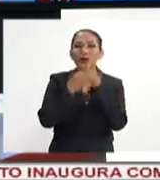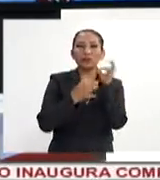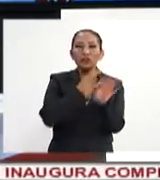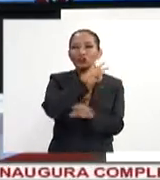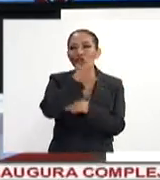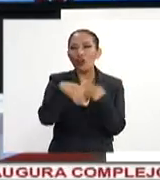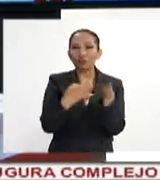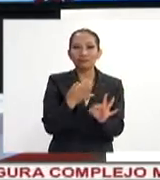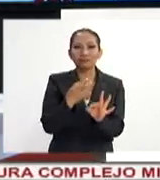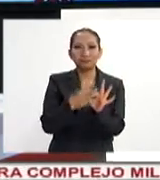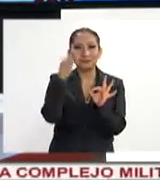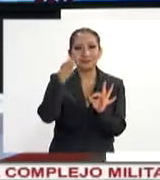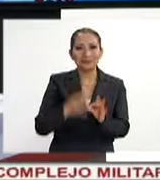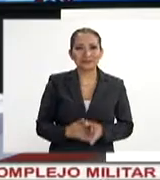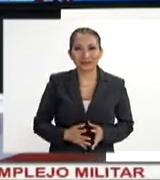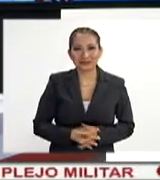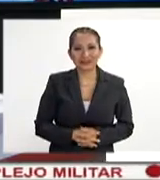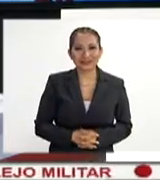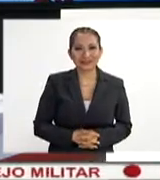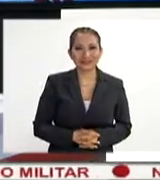informativo, le tenemos la noticia al día.